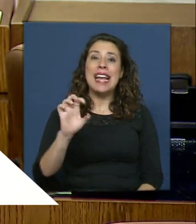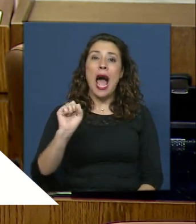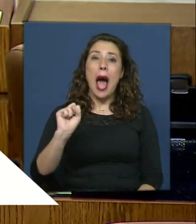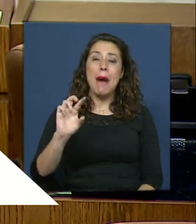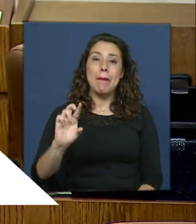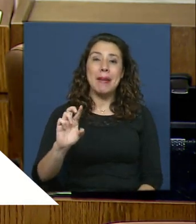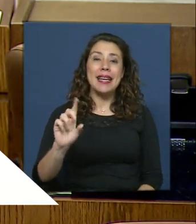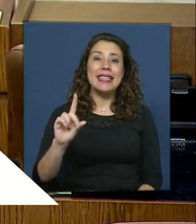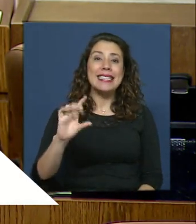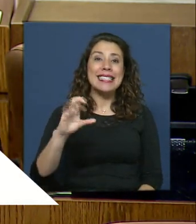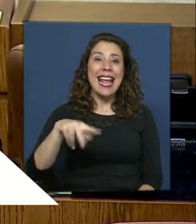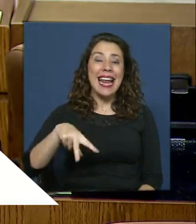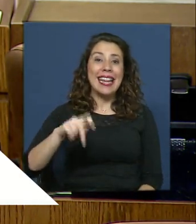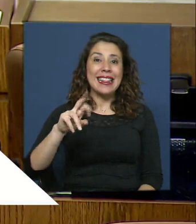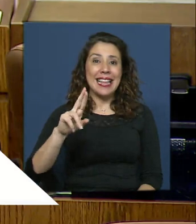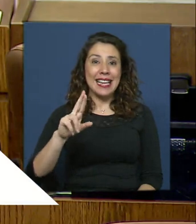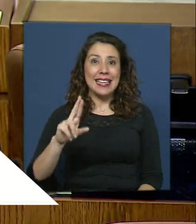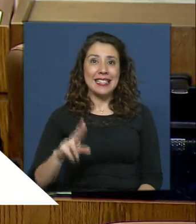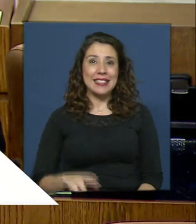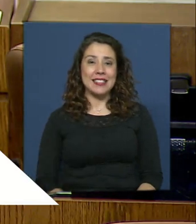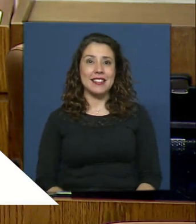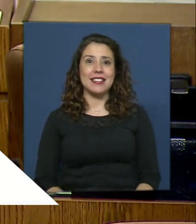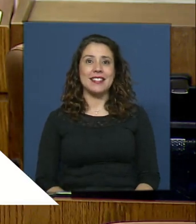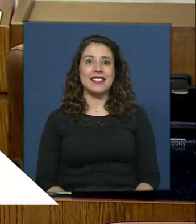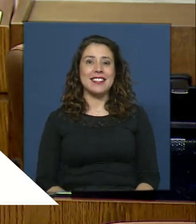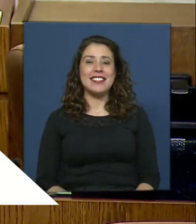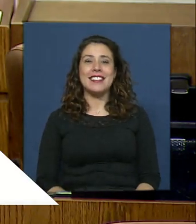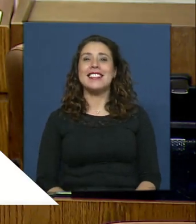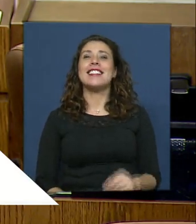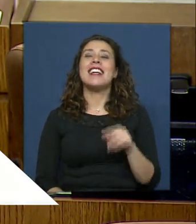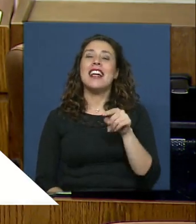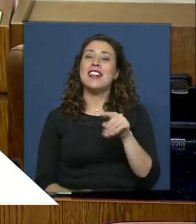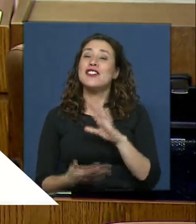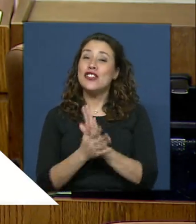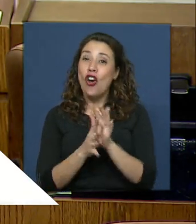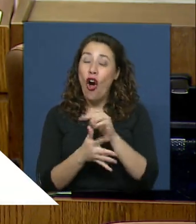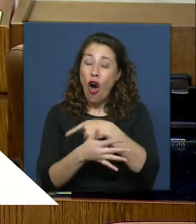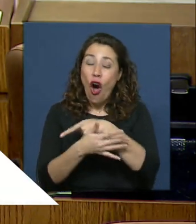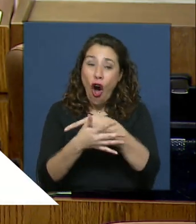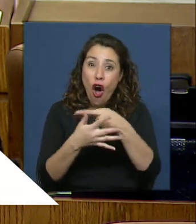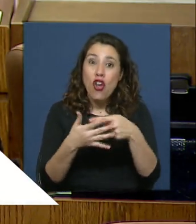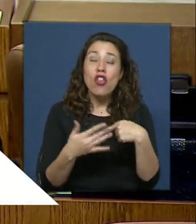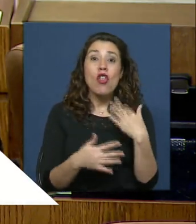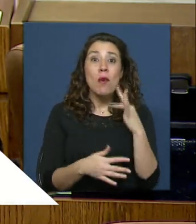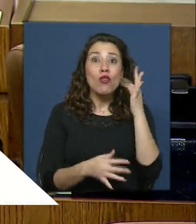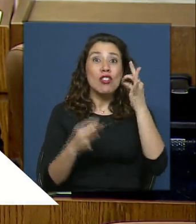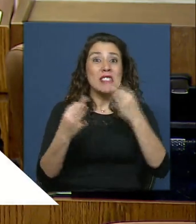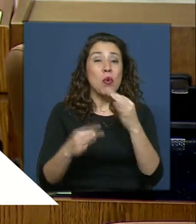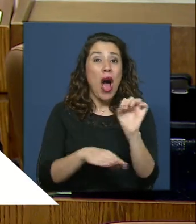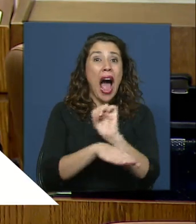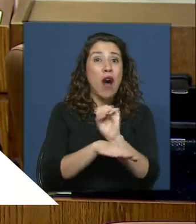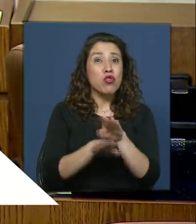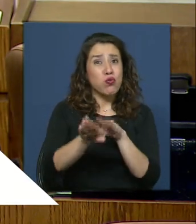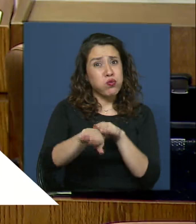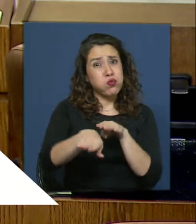abriendo. Y bueno, cuando todo eso esté en funcionamiento, naturalmente va a venir un atochamiento